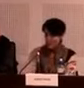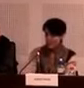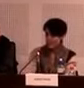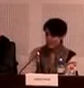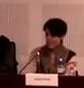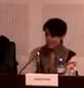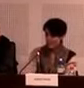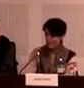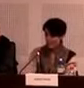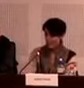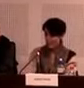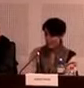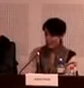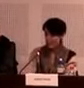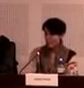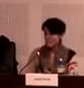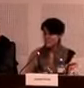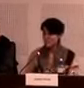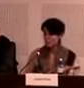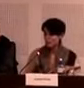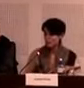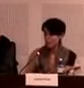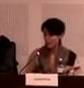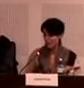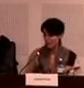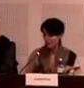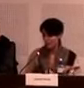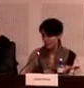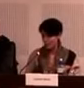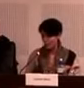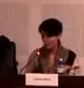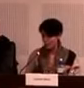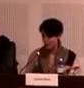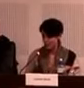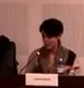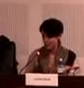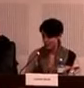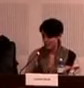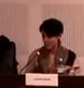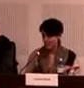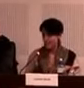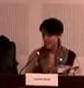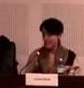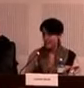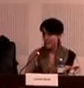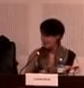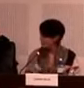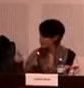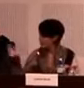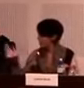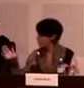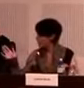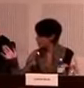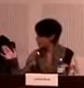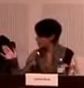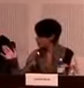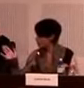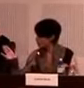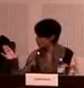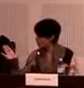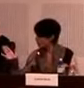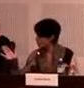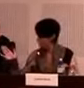lo van a dar? Es algo que ya, si es complicado que tu madre o tu padre te acudan a